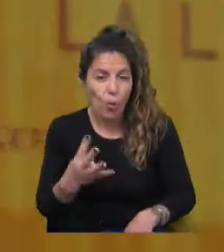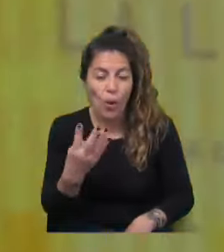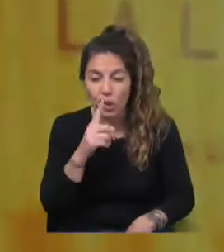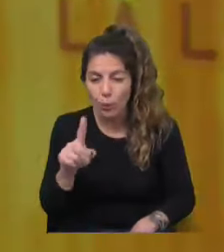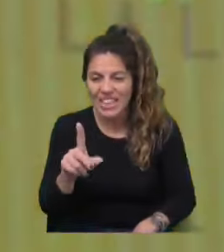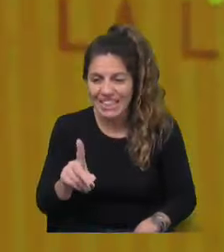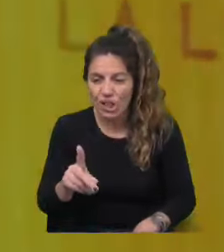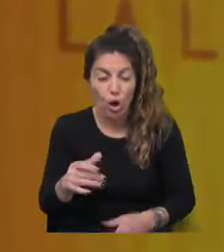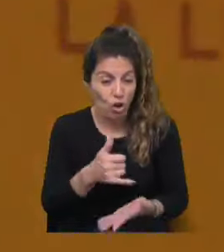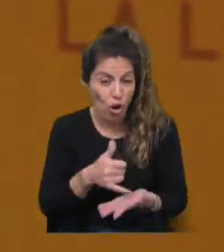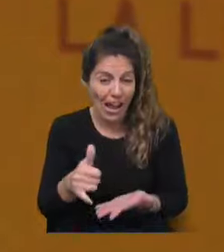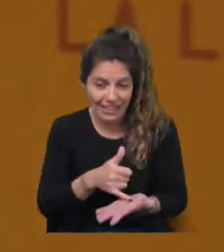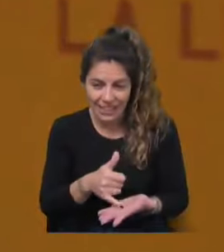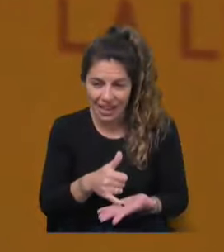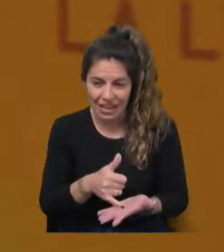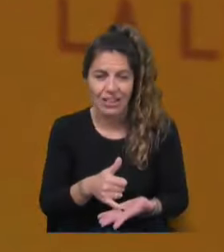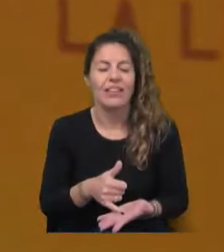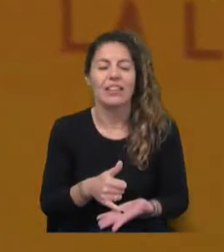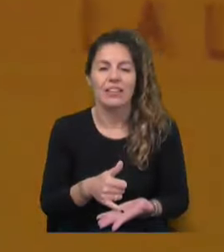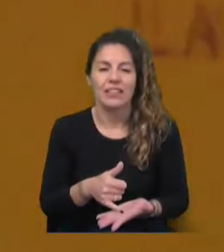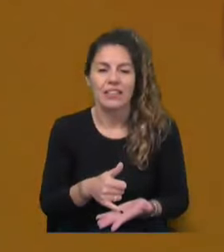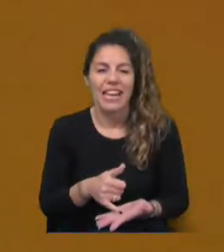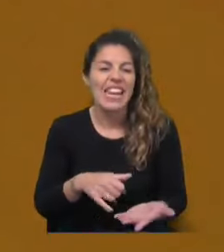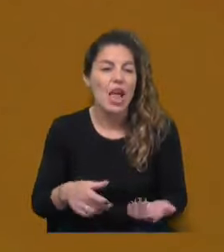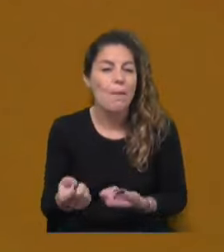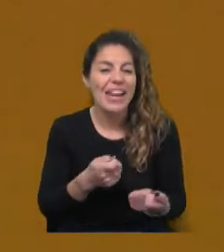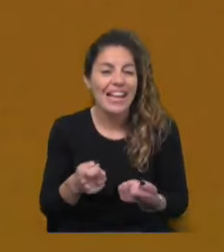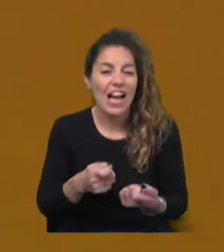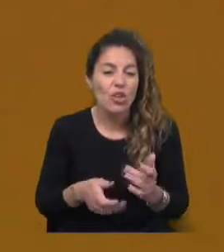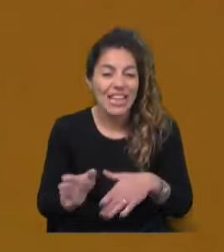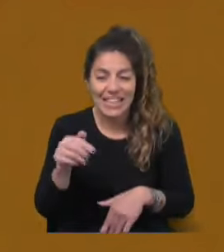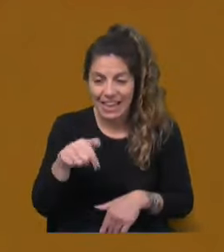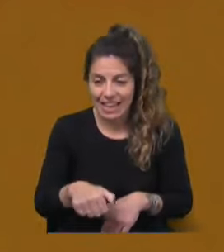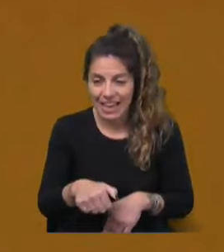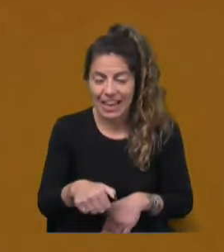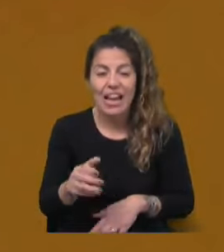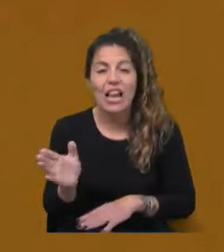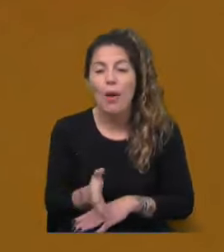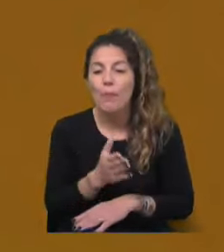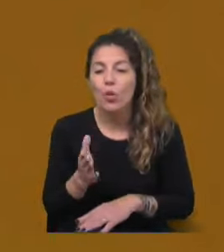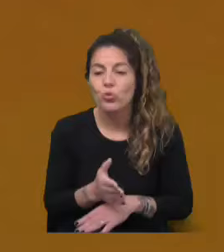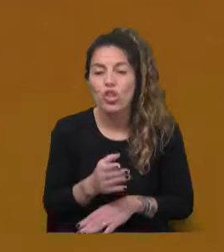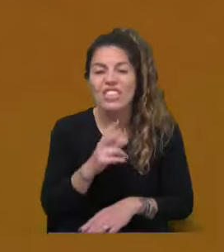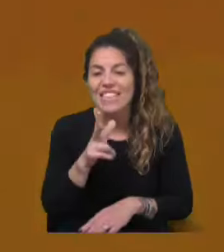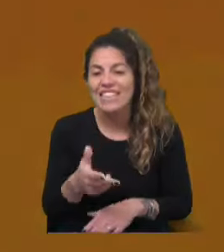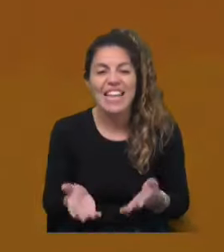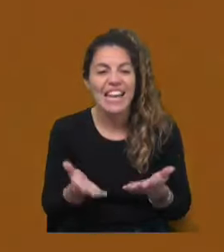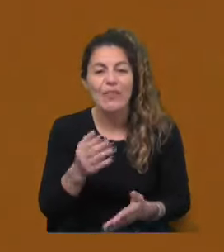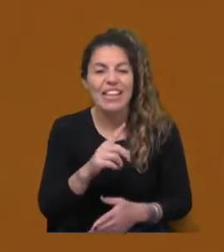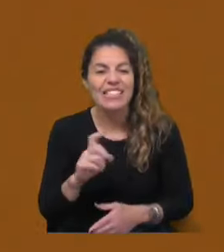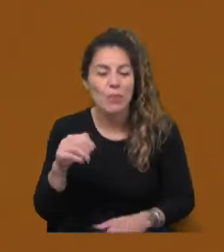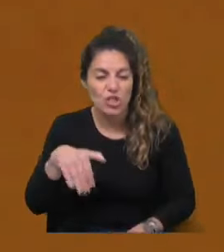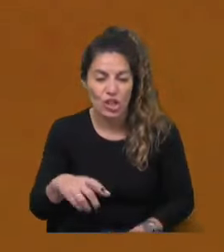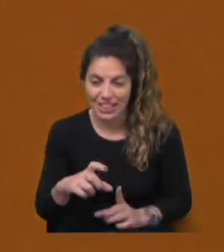kilos de cocaína, ¿no?, en el, digamos, el mercado salida, en nuestro mercado, la producción se dice que equivalen a unos 100 millones